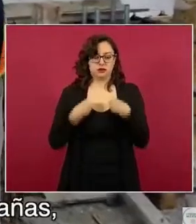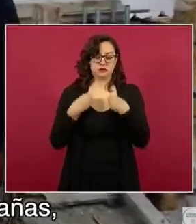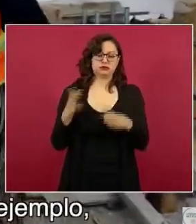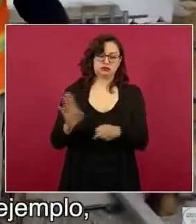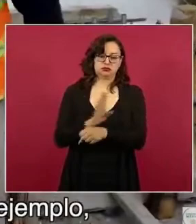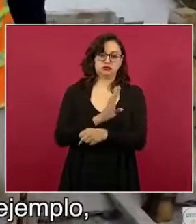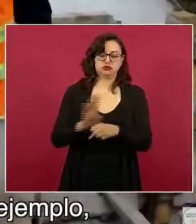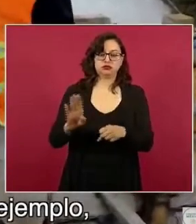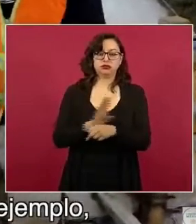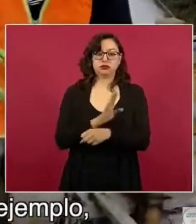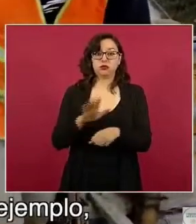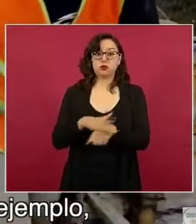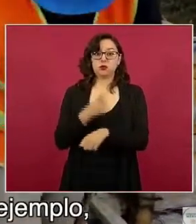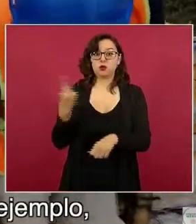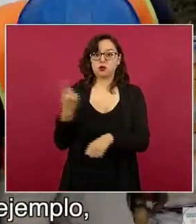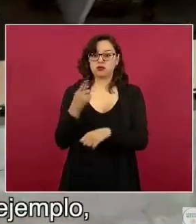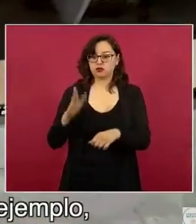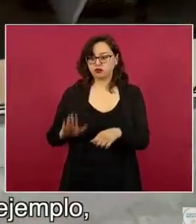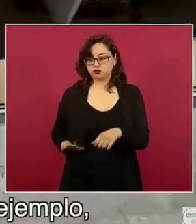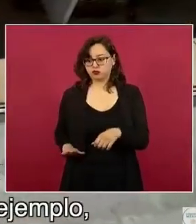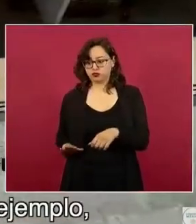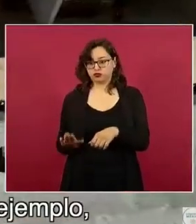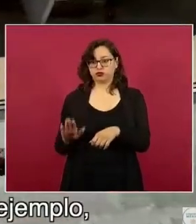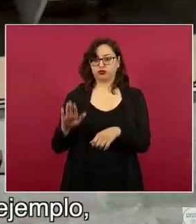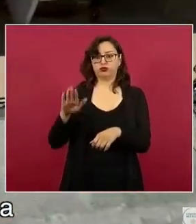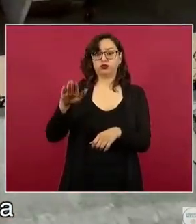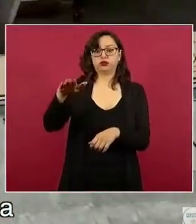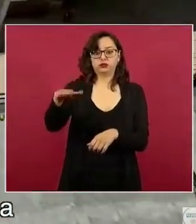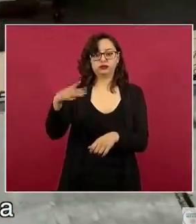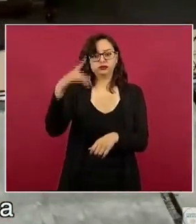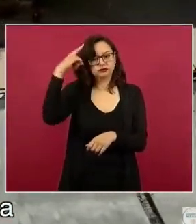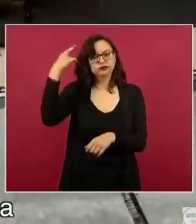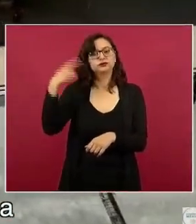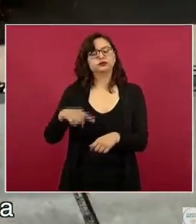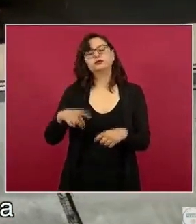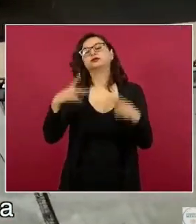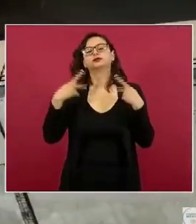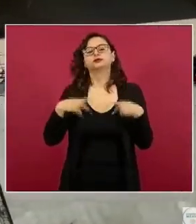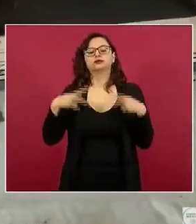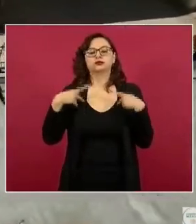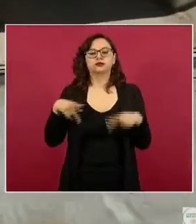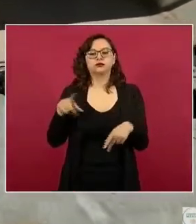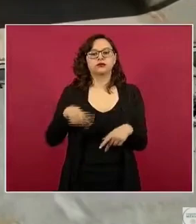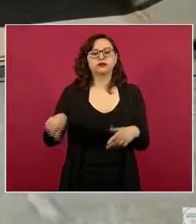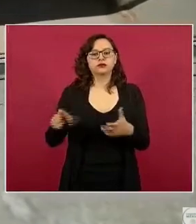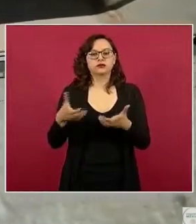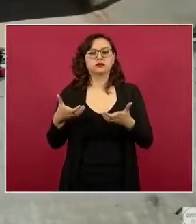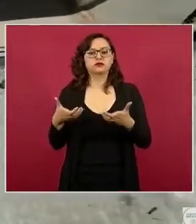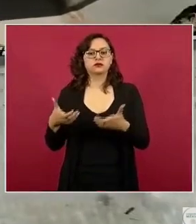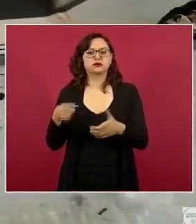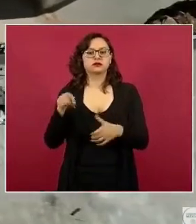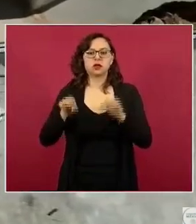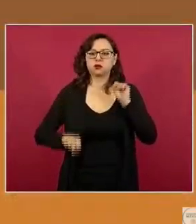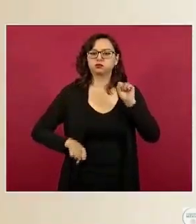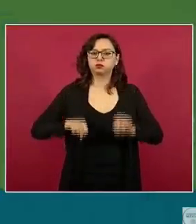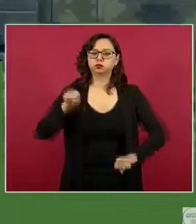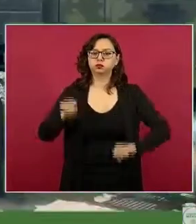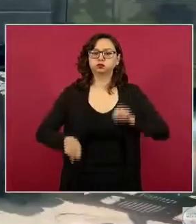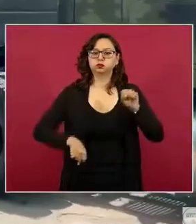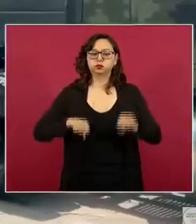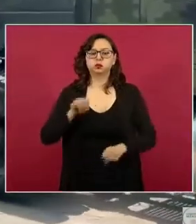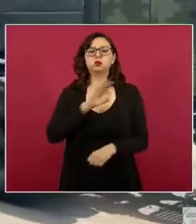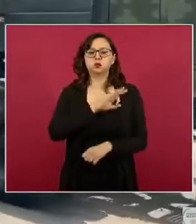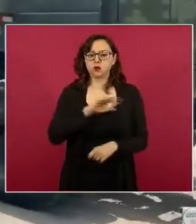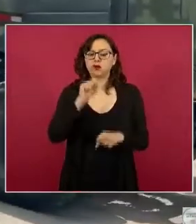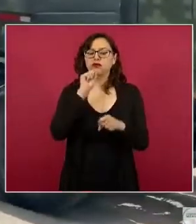aledañas, pues la pendiente de acceso servirá, por ejemplo, para que los campesinos de la zona puedan subir con sus triciclos. Por